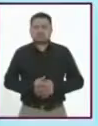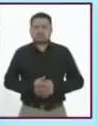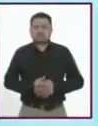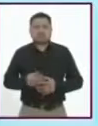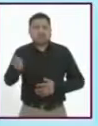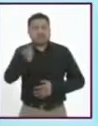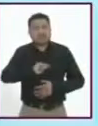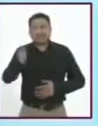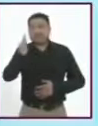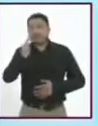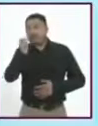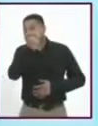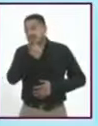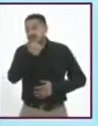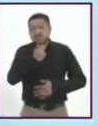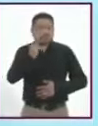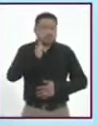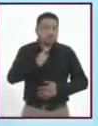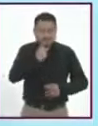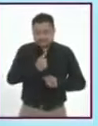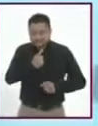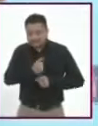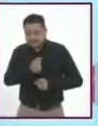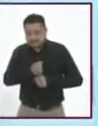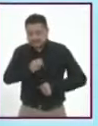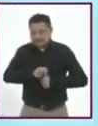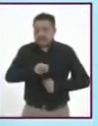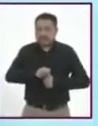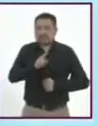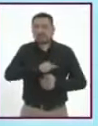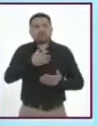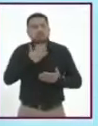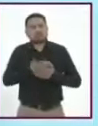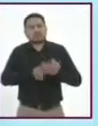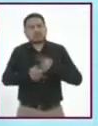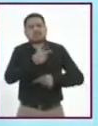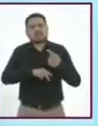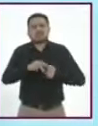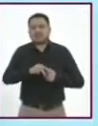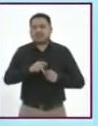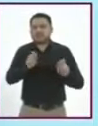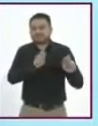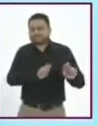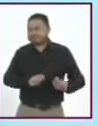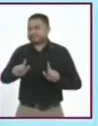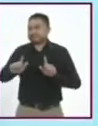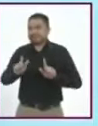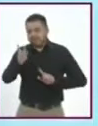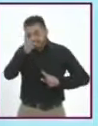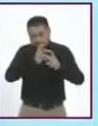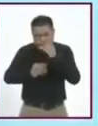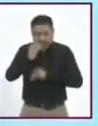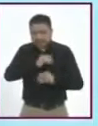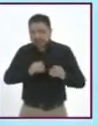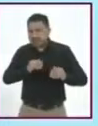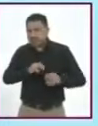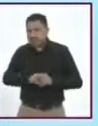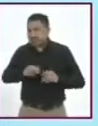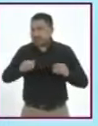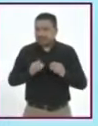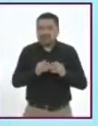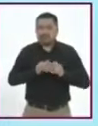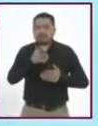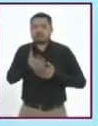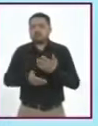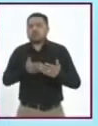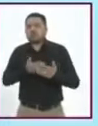¿Qué tal, alumnas y alumnos del primer grado de secundaria? Sean bienvenidas y bienvenidos a la programación de Aprende en Casa. Esta es una